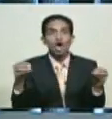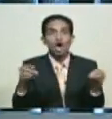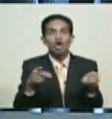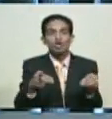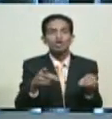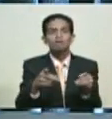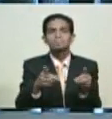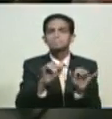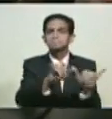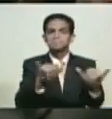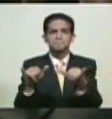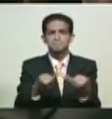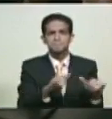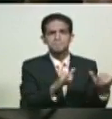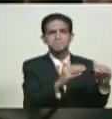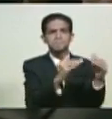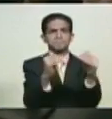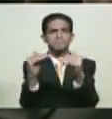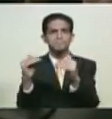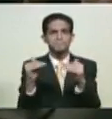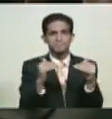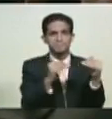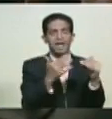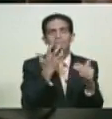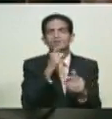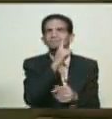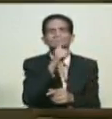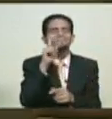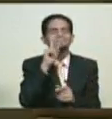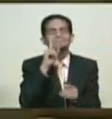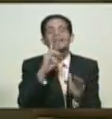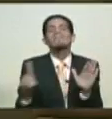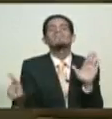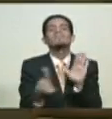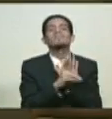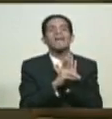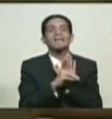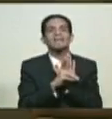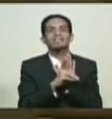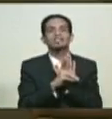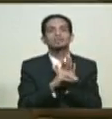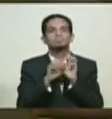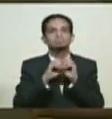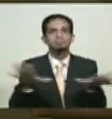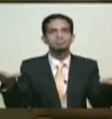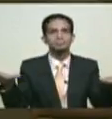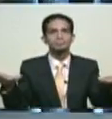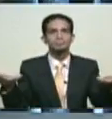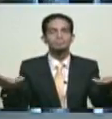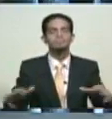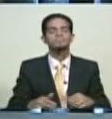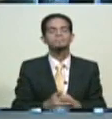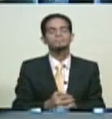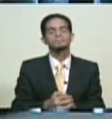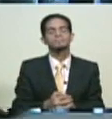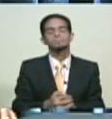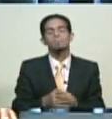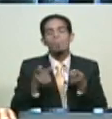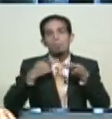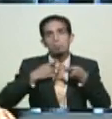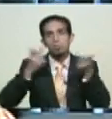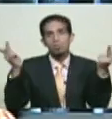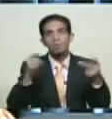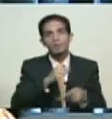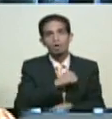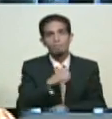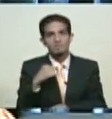verdad los derechos de transmisión se llaman están distribuidos en varios canales públicos y privados para todo el